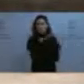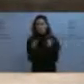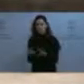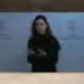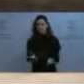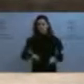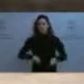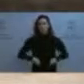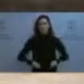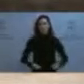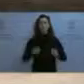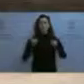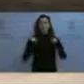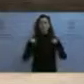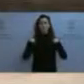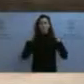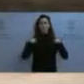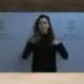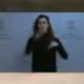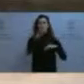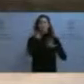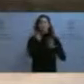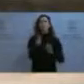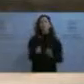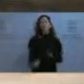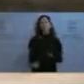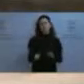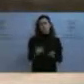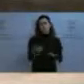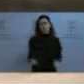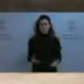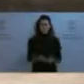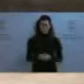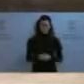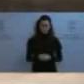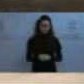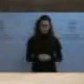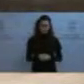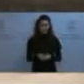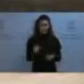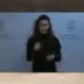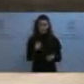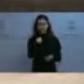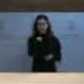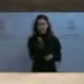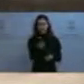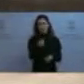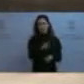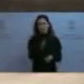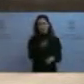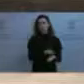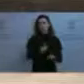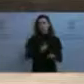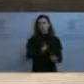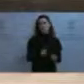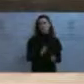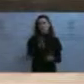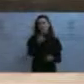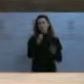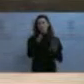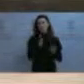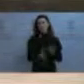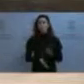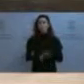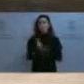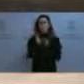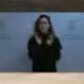la competencia que les corresponde a ellos. Pero, en todo caso, ya le adelanto desde mi primera respuesta que vamos a seguir